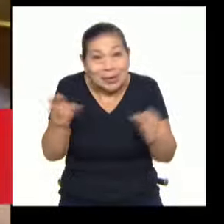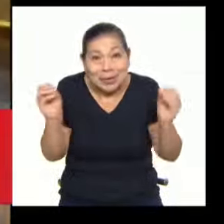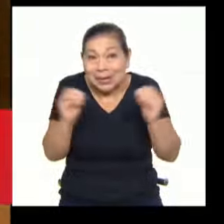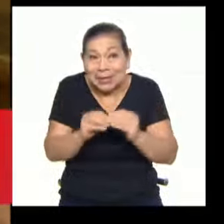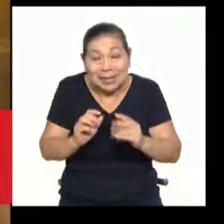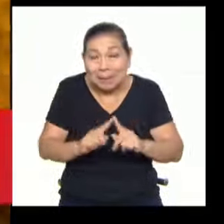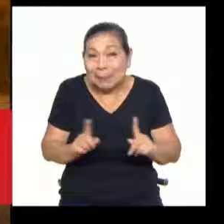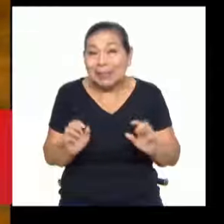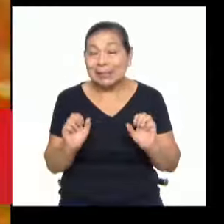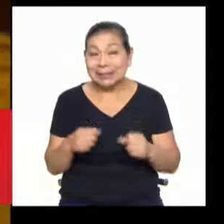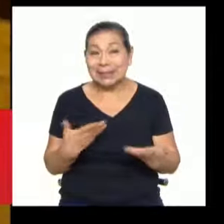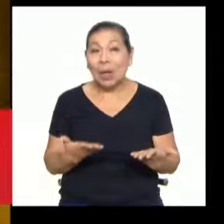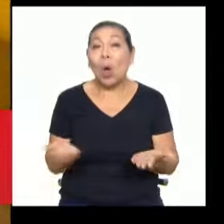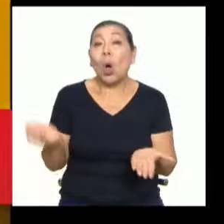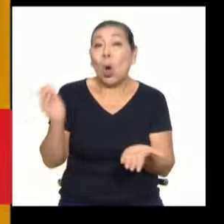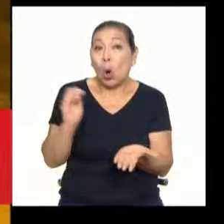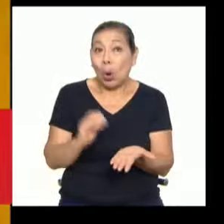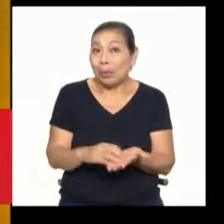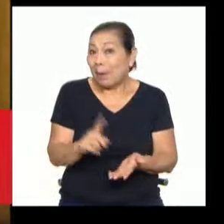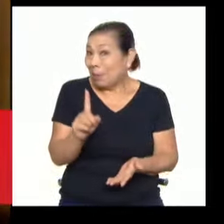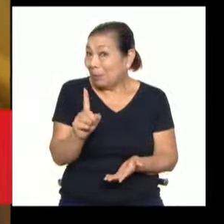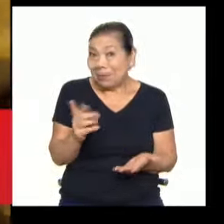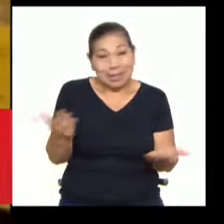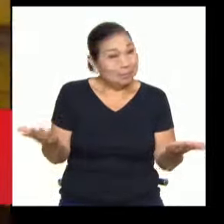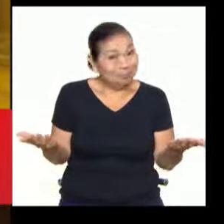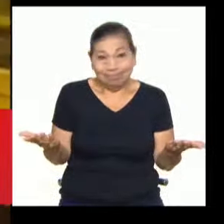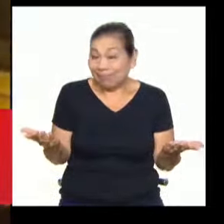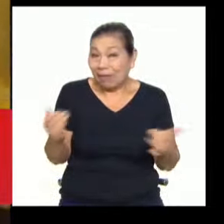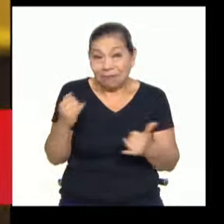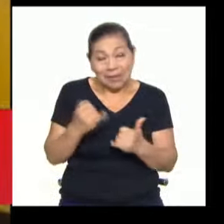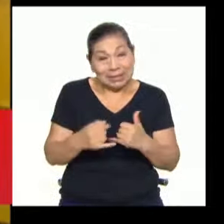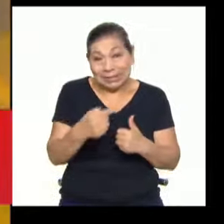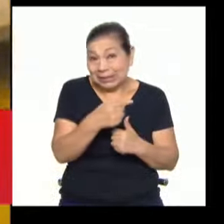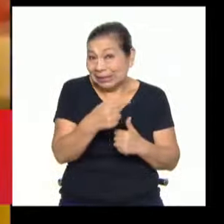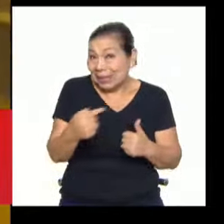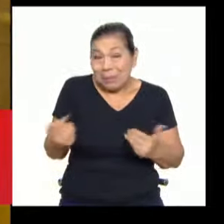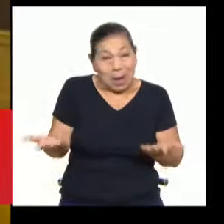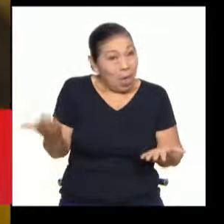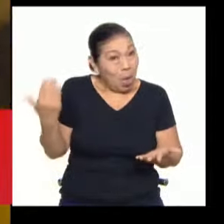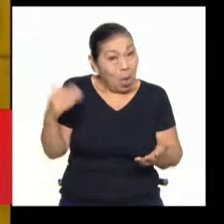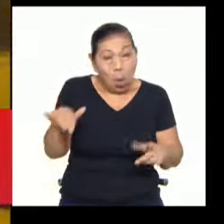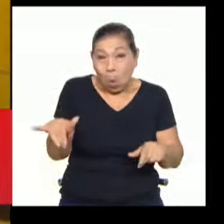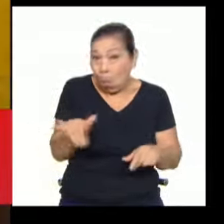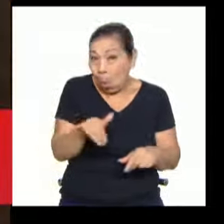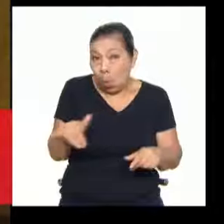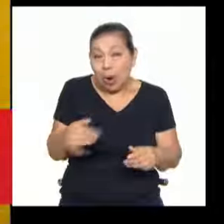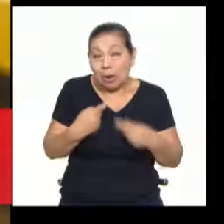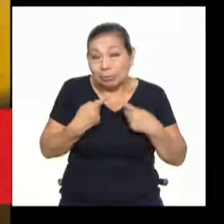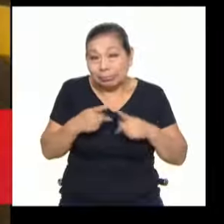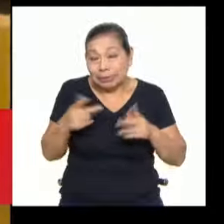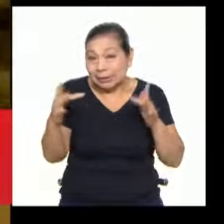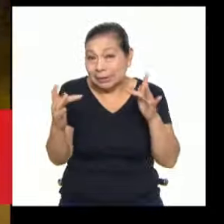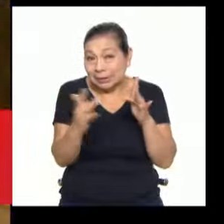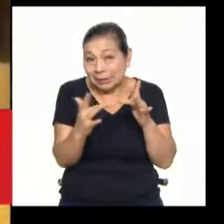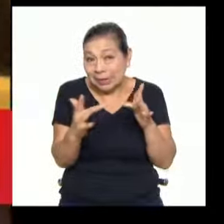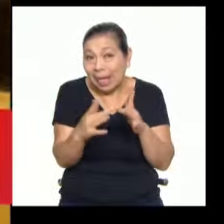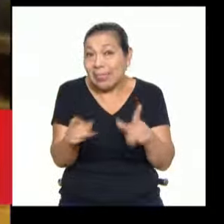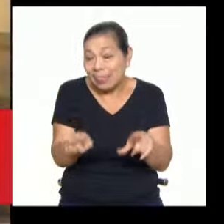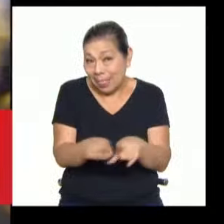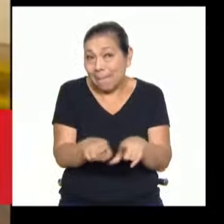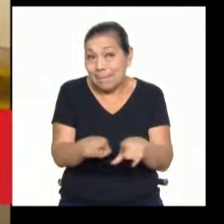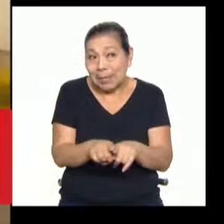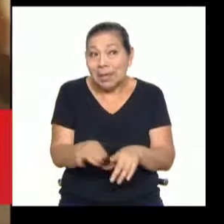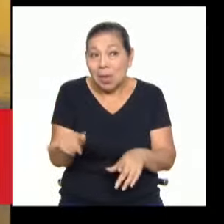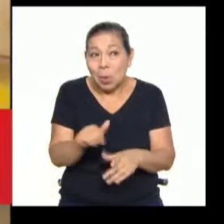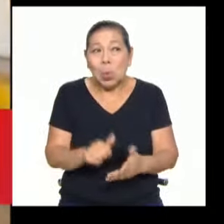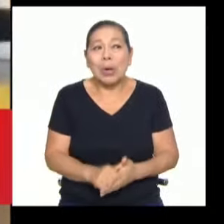gana. Entonces, nuevamente, no es la primera vez, el fin de semana también ha ocurrido, por lo que se reporta en las redes sociales también, un hecho